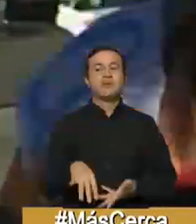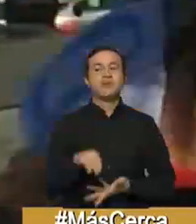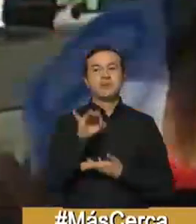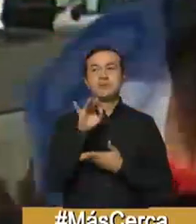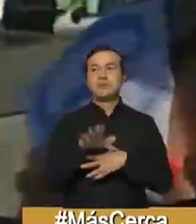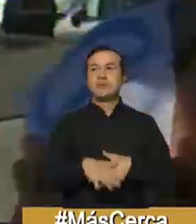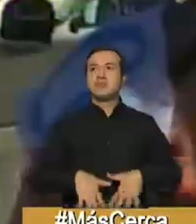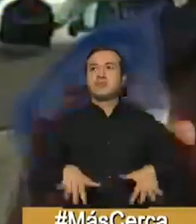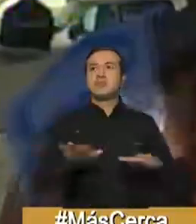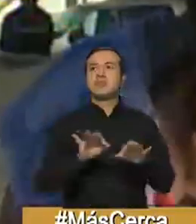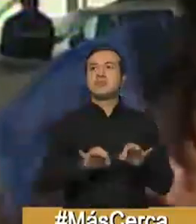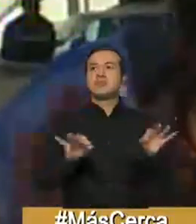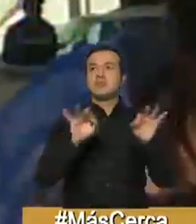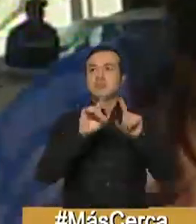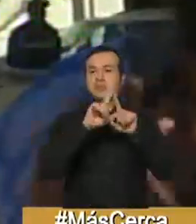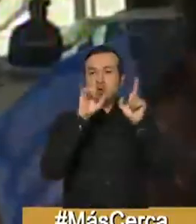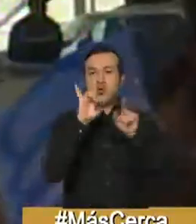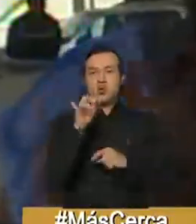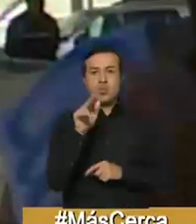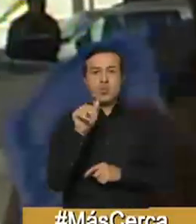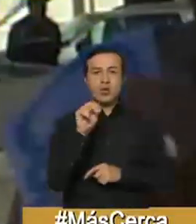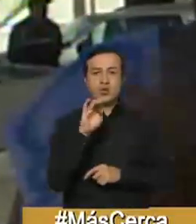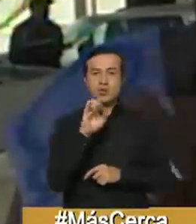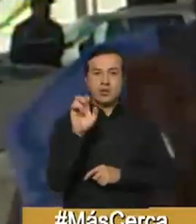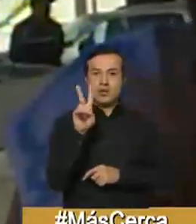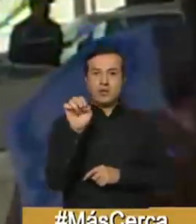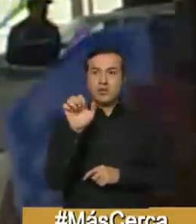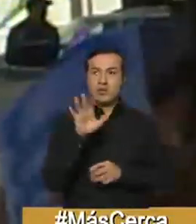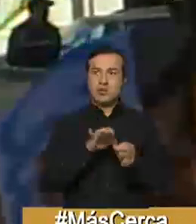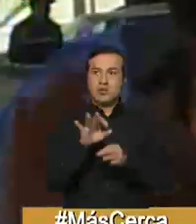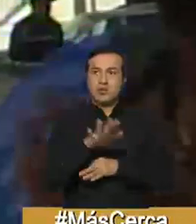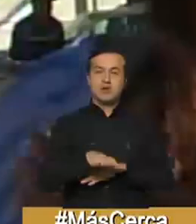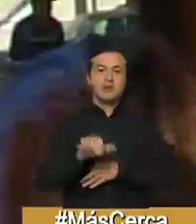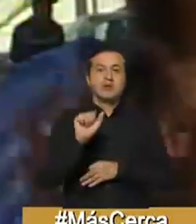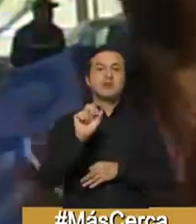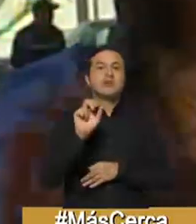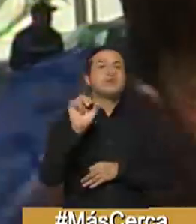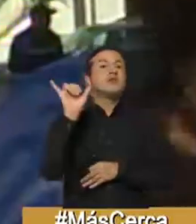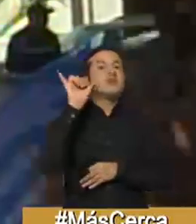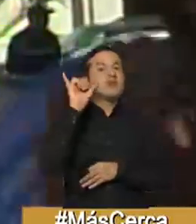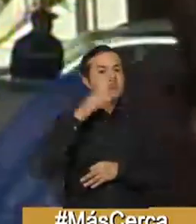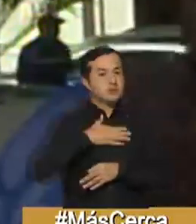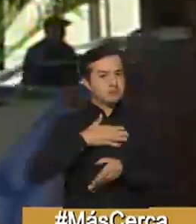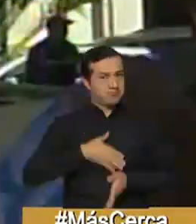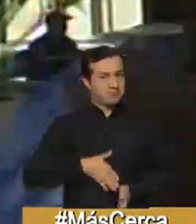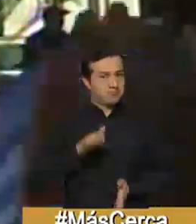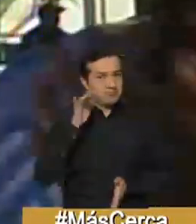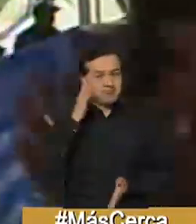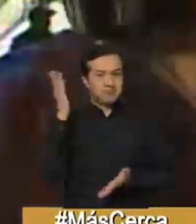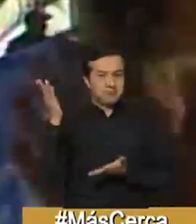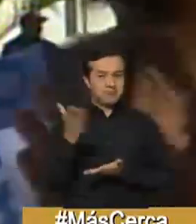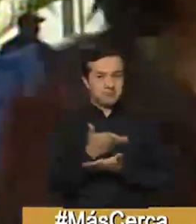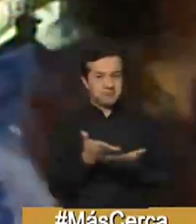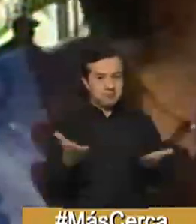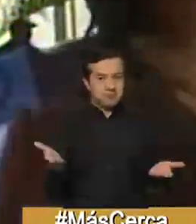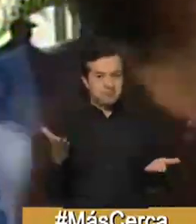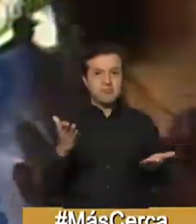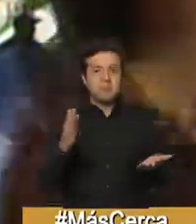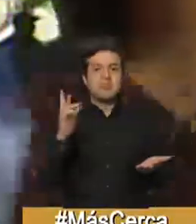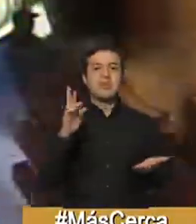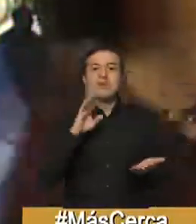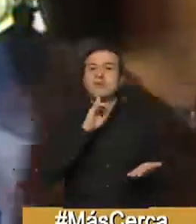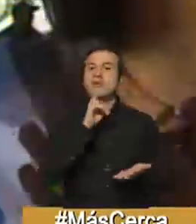a la importadora Juan Ceballos y soy de la hermosa parroquia de Sangolquí. Bueno, para que vengan acá es porque Rumiñahui